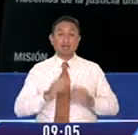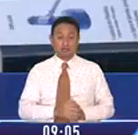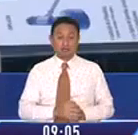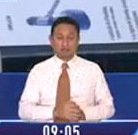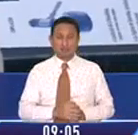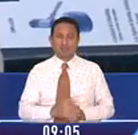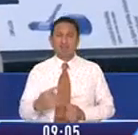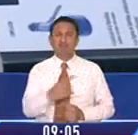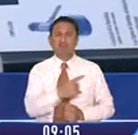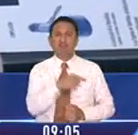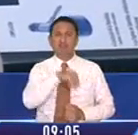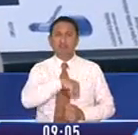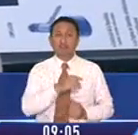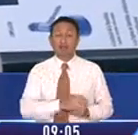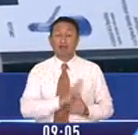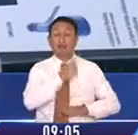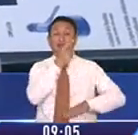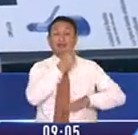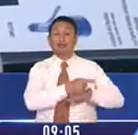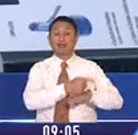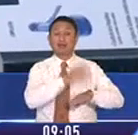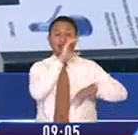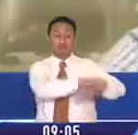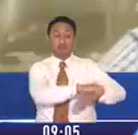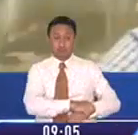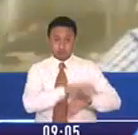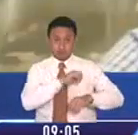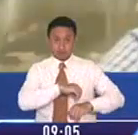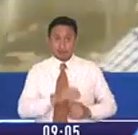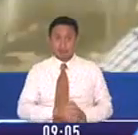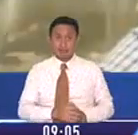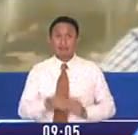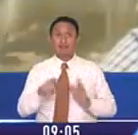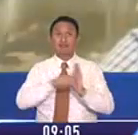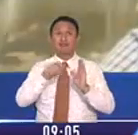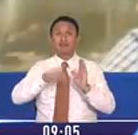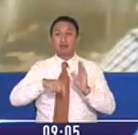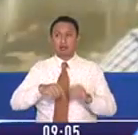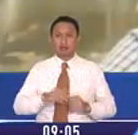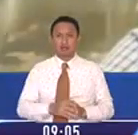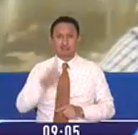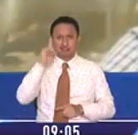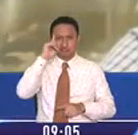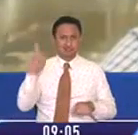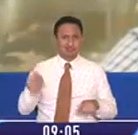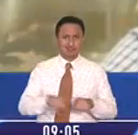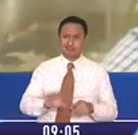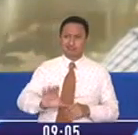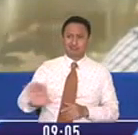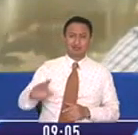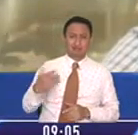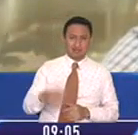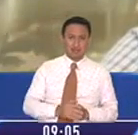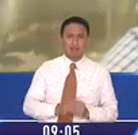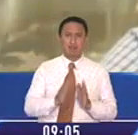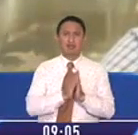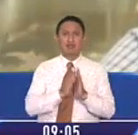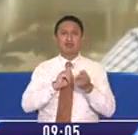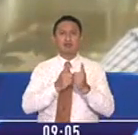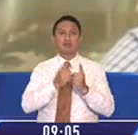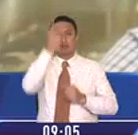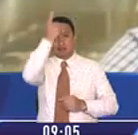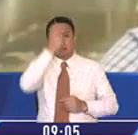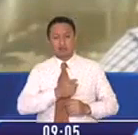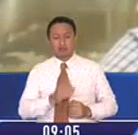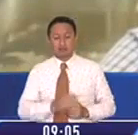sobre ella pesa una orden de captura, algo que su abogado lo rechaza por lo que ha presentado un habeas corpus.